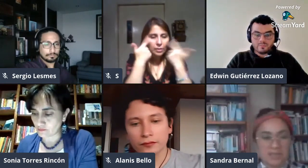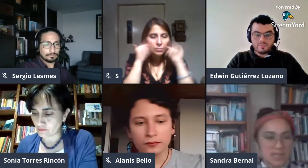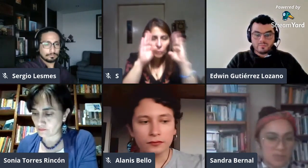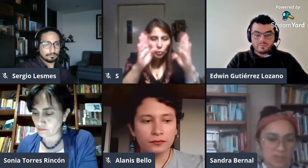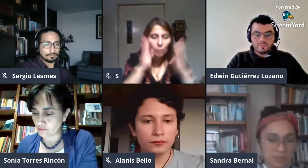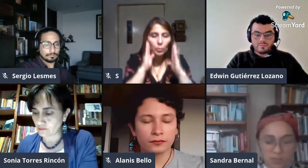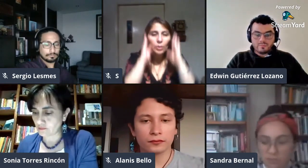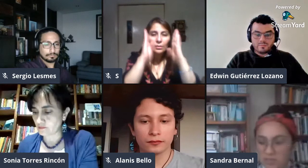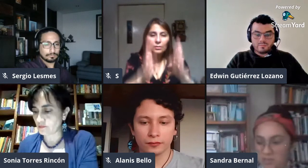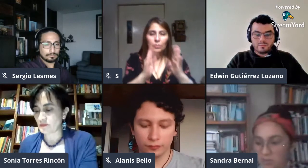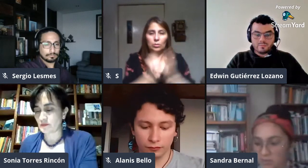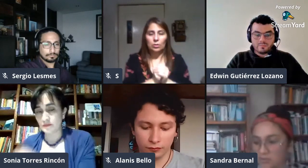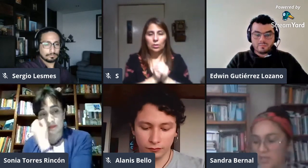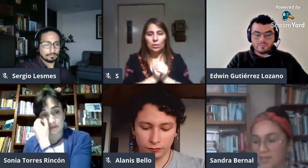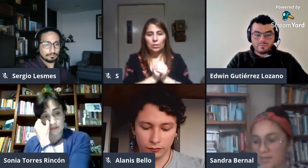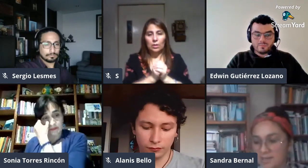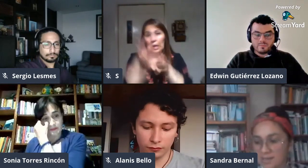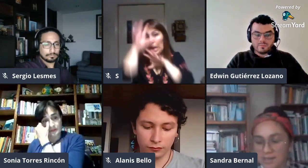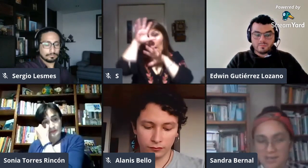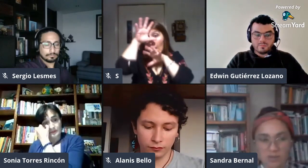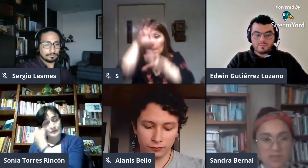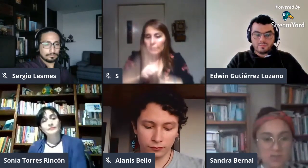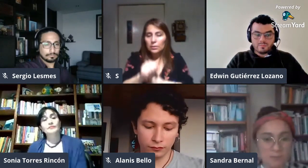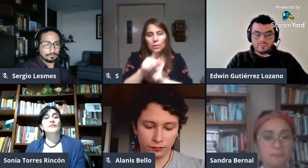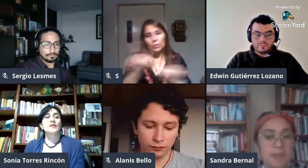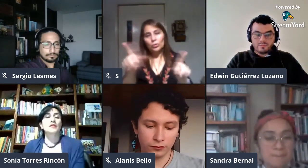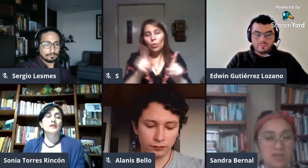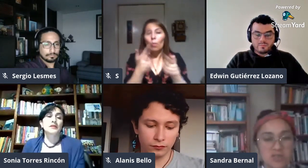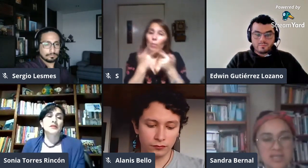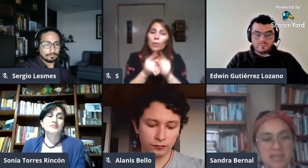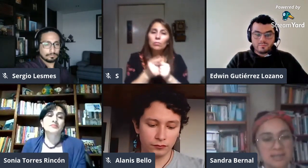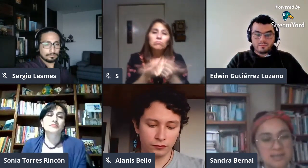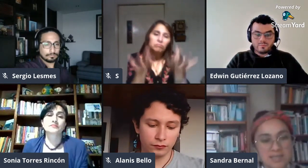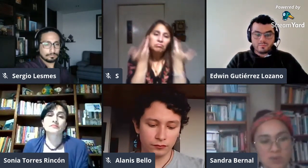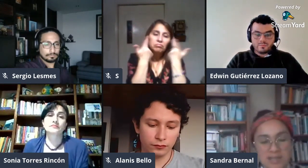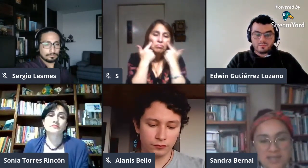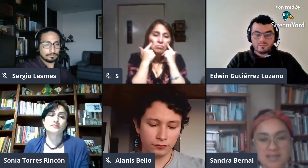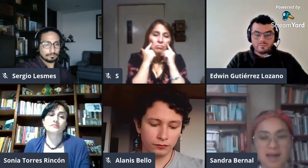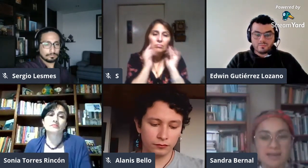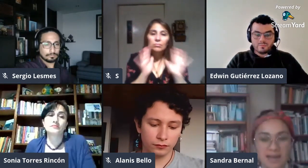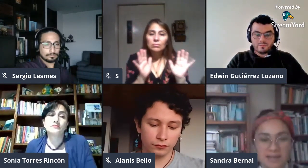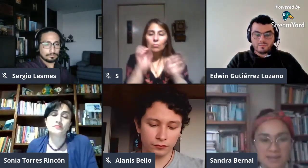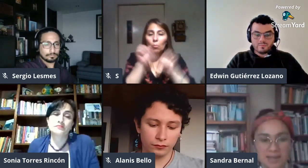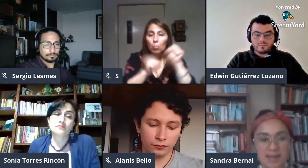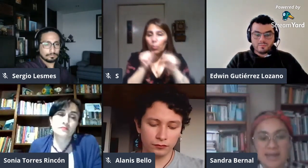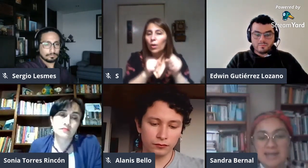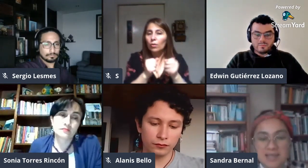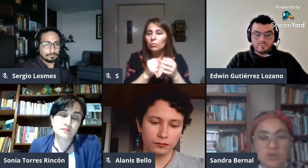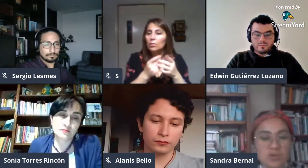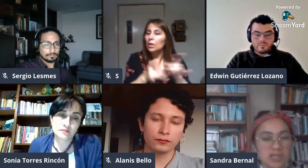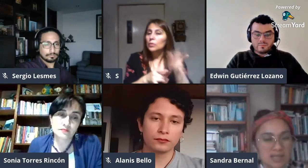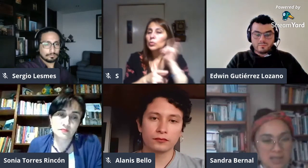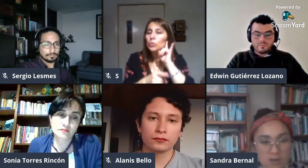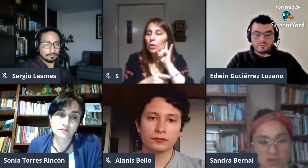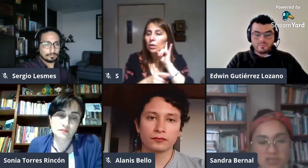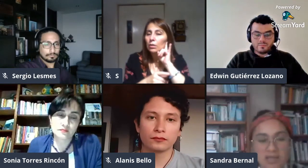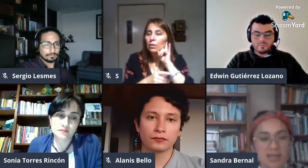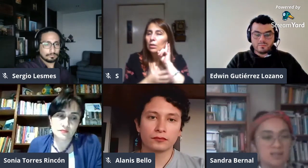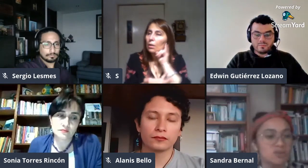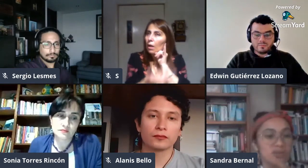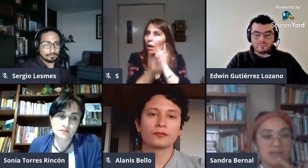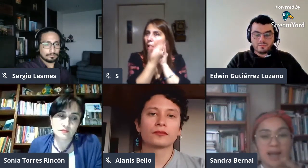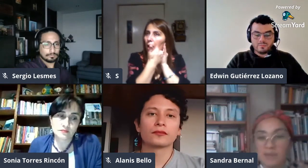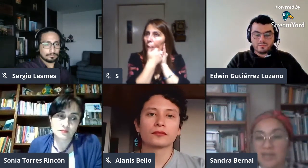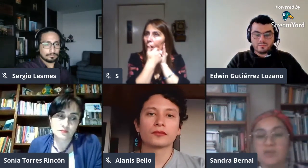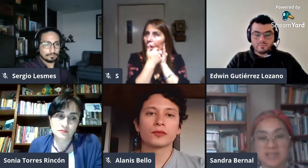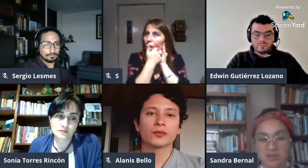las capacidades, porque tampoco muchas no tienen esa educación, pero sí están dispuestas a dar esa escucha, esa voz de